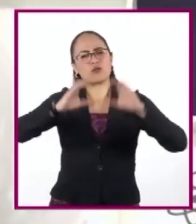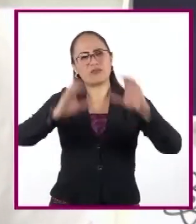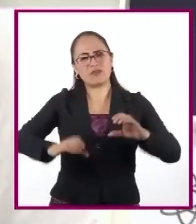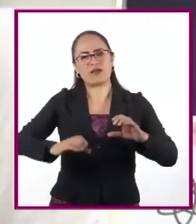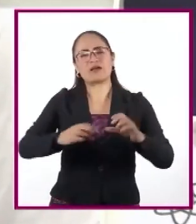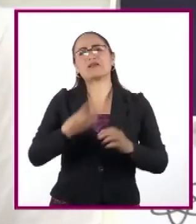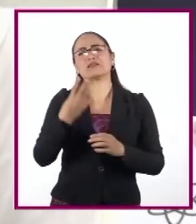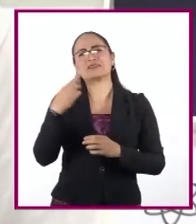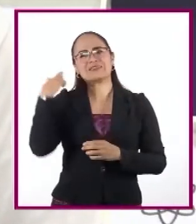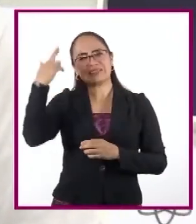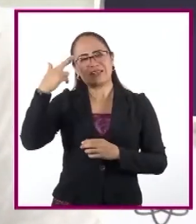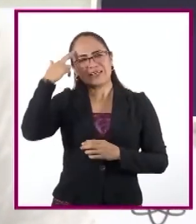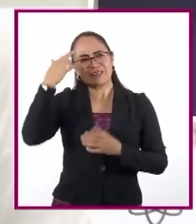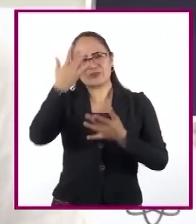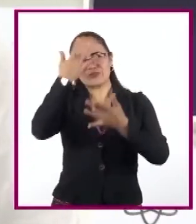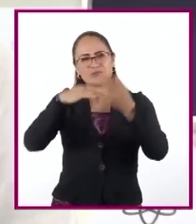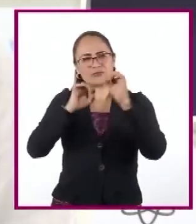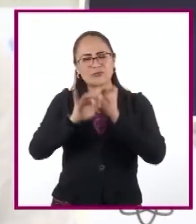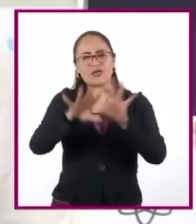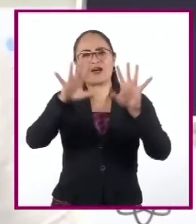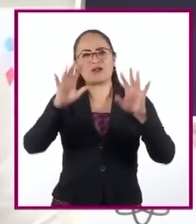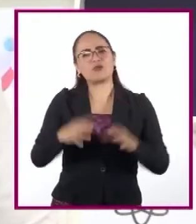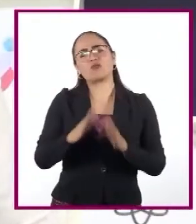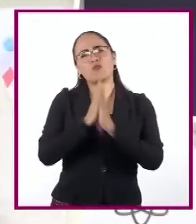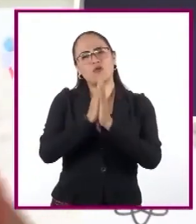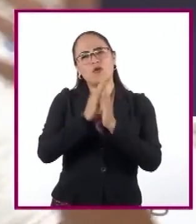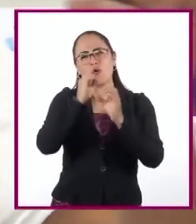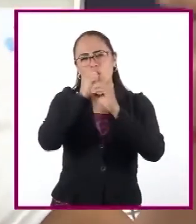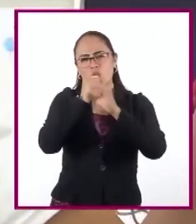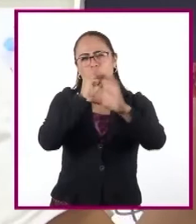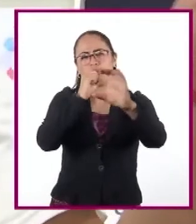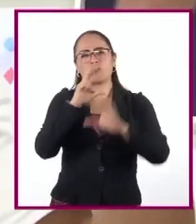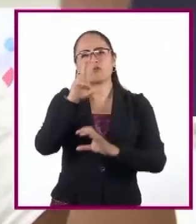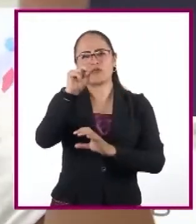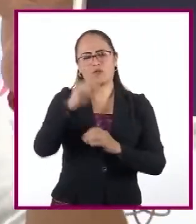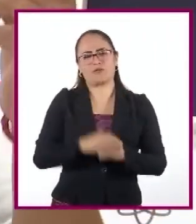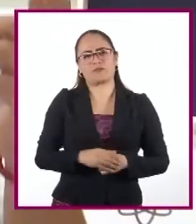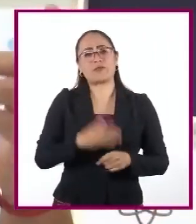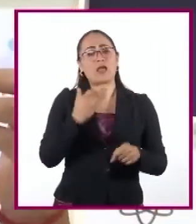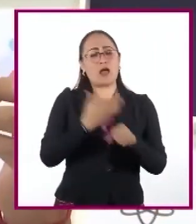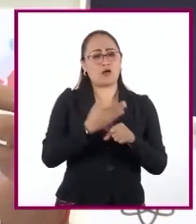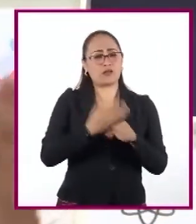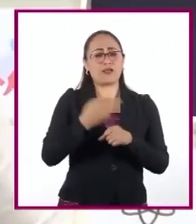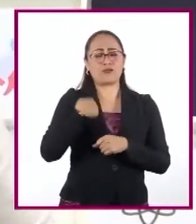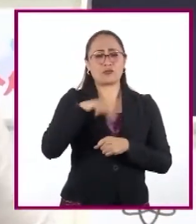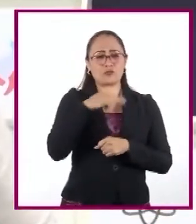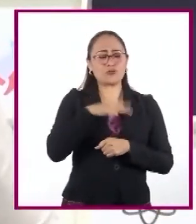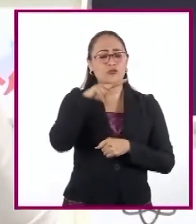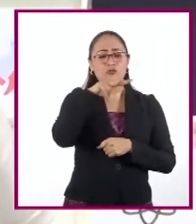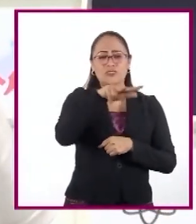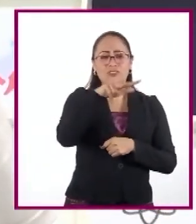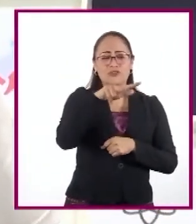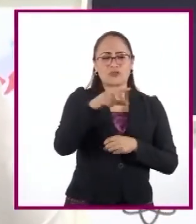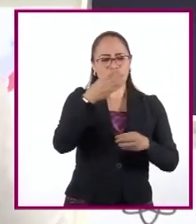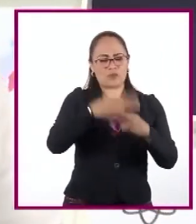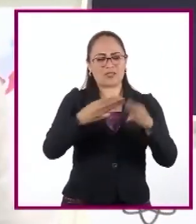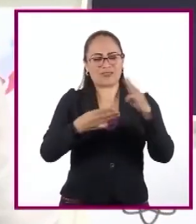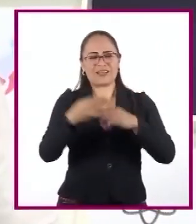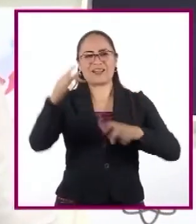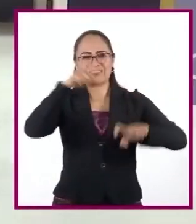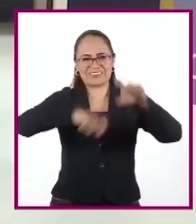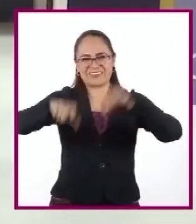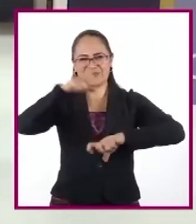hemos adelantado a construir los modelos atómicos de los primeros 18 elementos químicos de la tabla